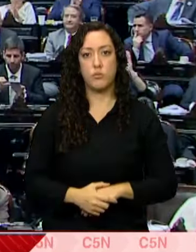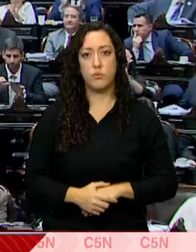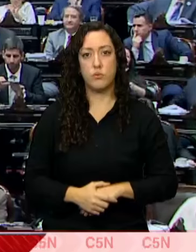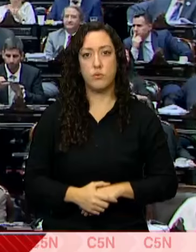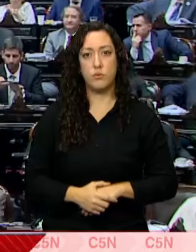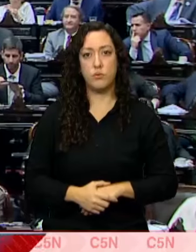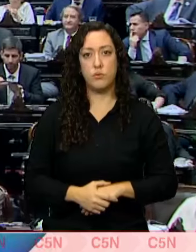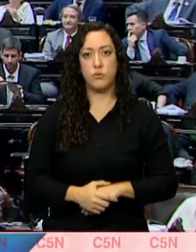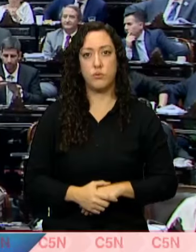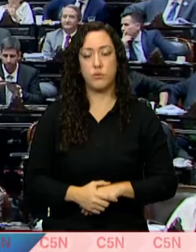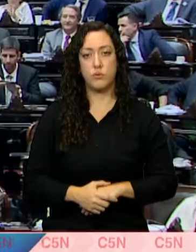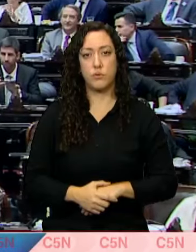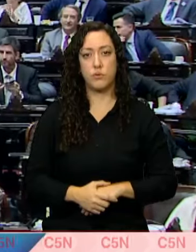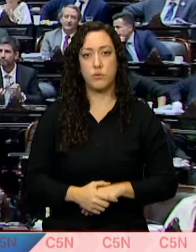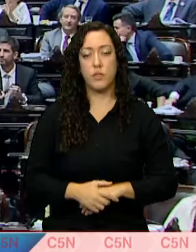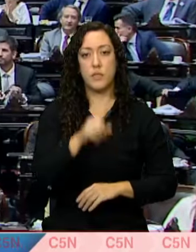Sí.